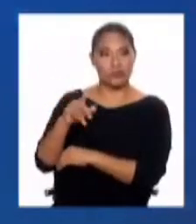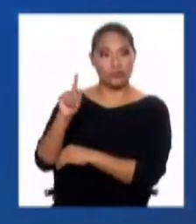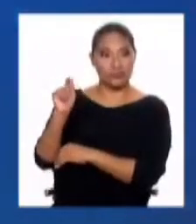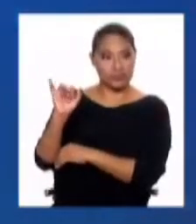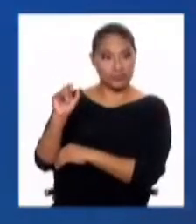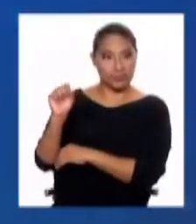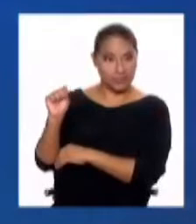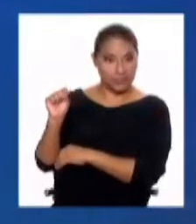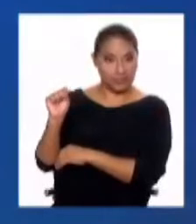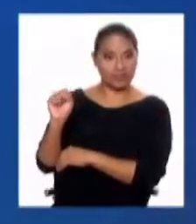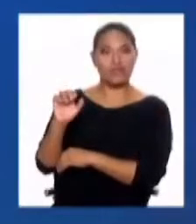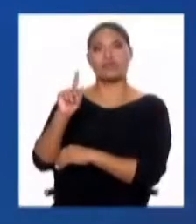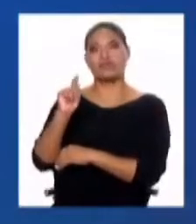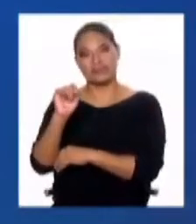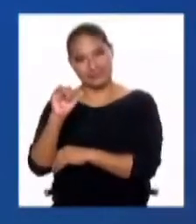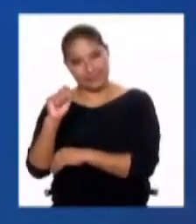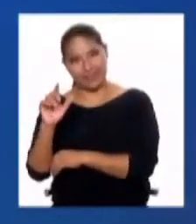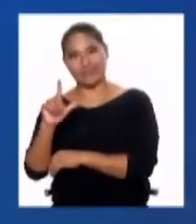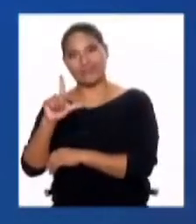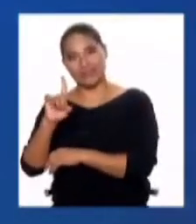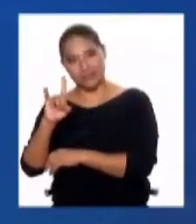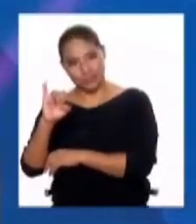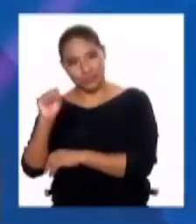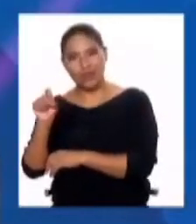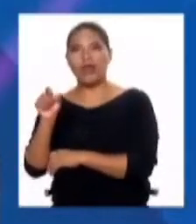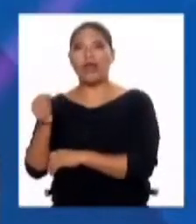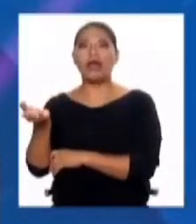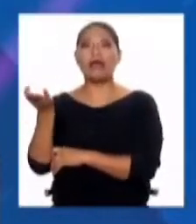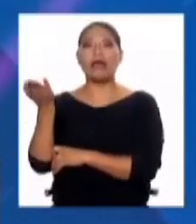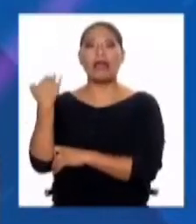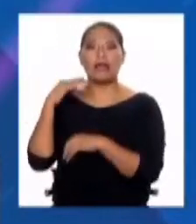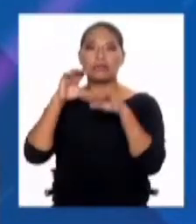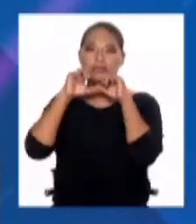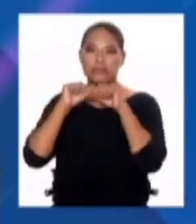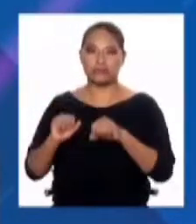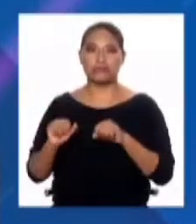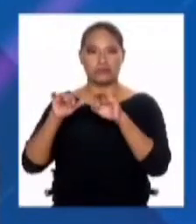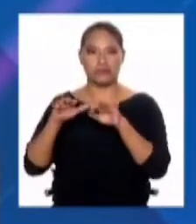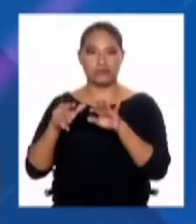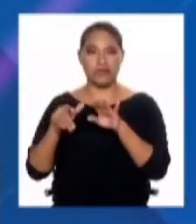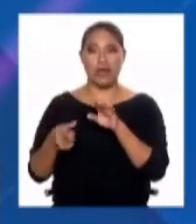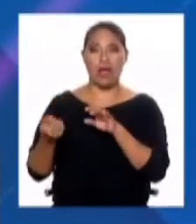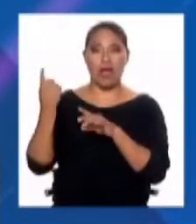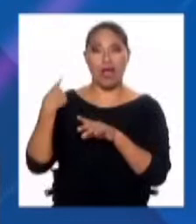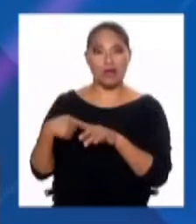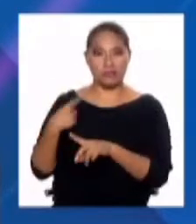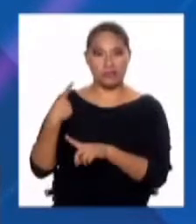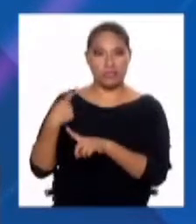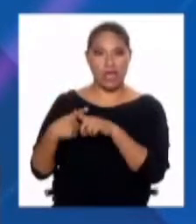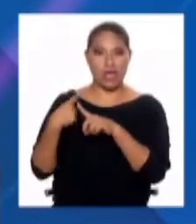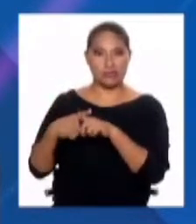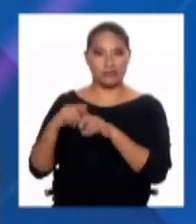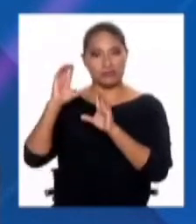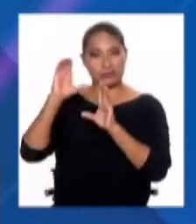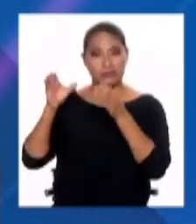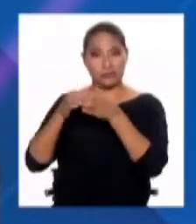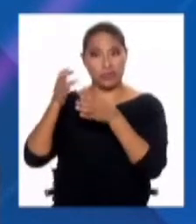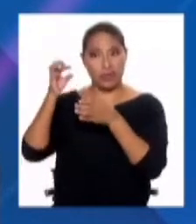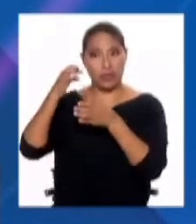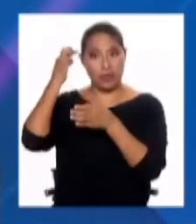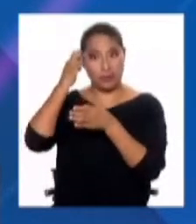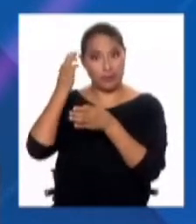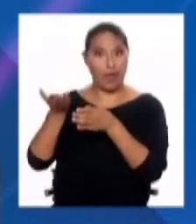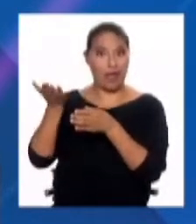cierto? Thaís Díaz. Luis Thaís Díaz, él es ex secretario nacional del extinto partido Perú